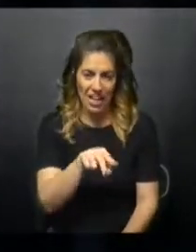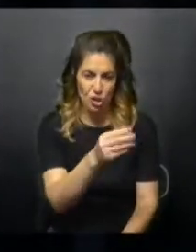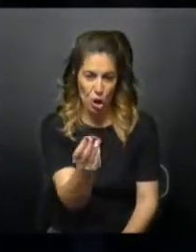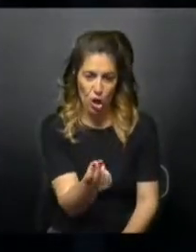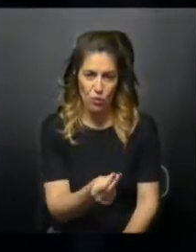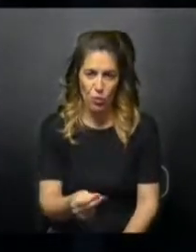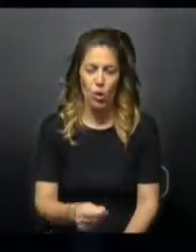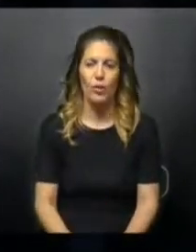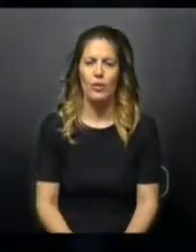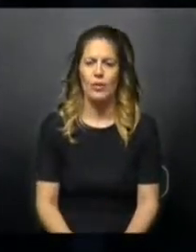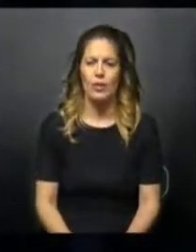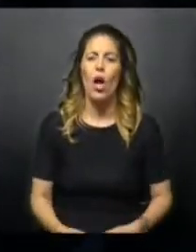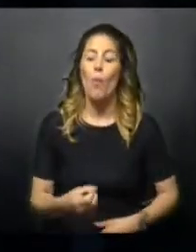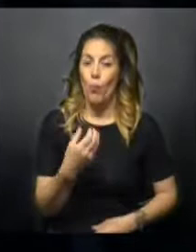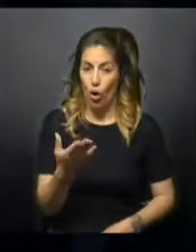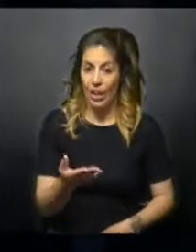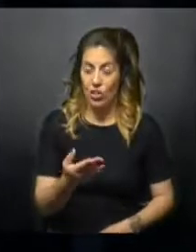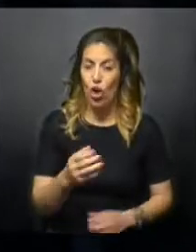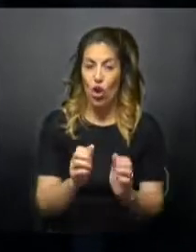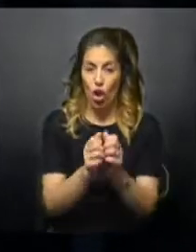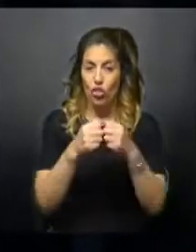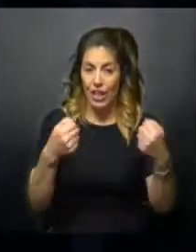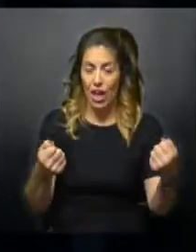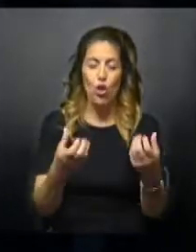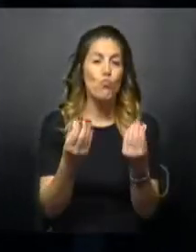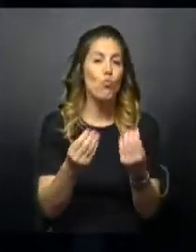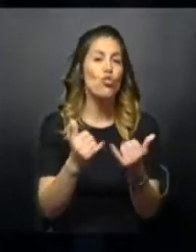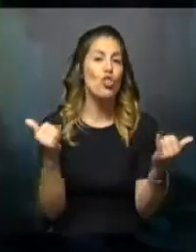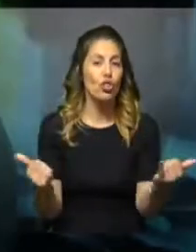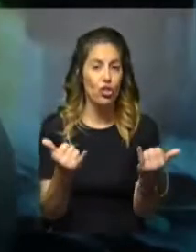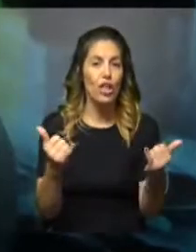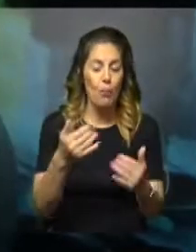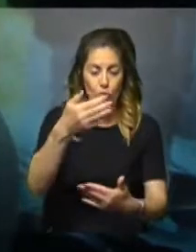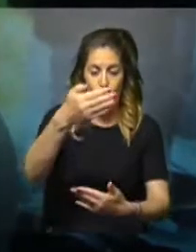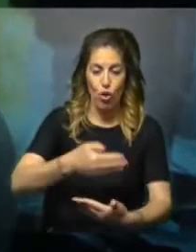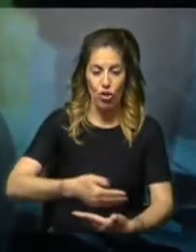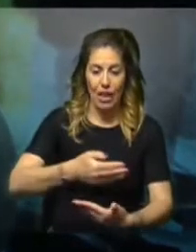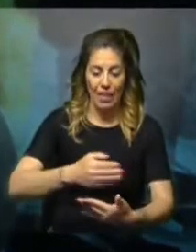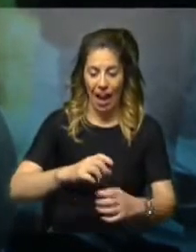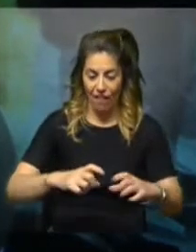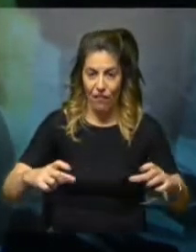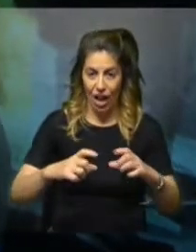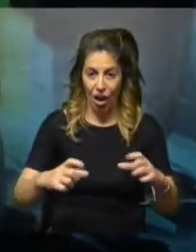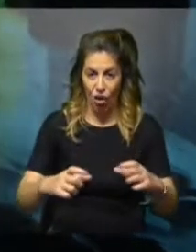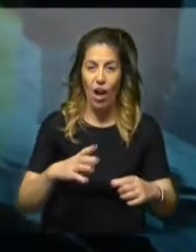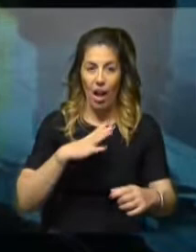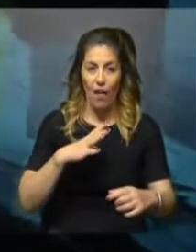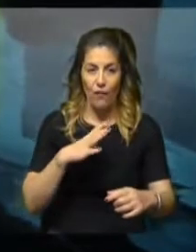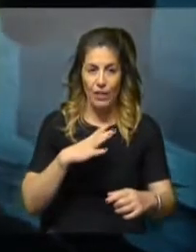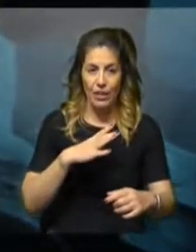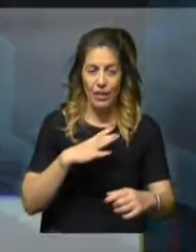no es por algo por algunos diarios durante mucho tiempo tenían en sus portadas abajo digo Bueno claro